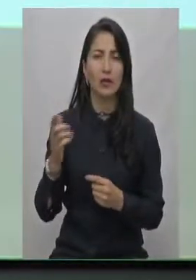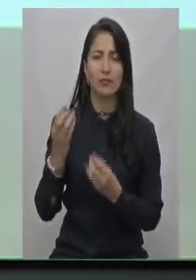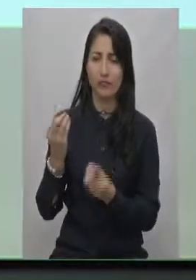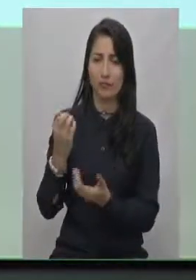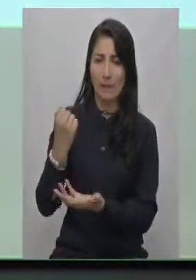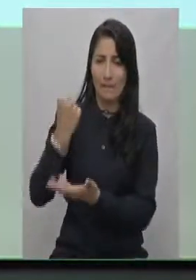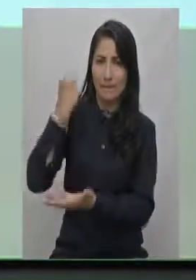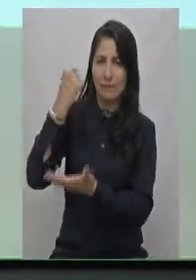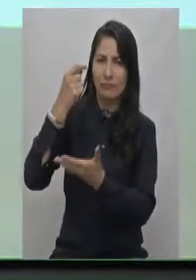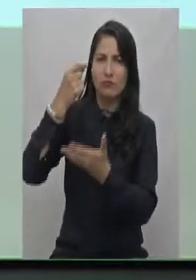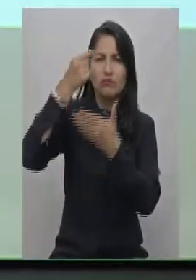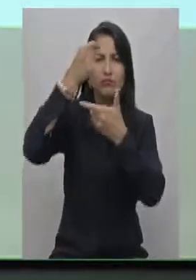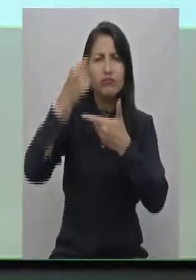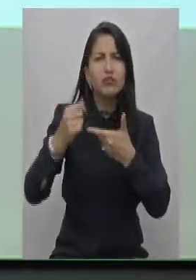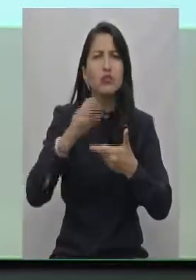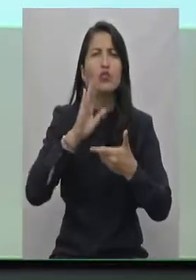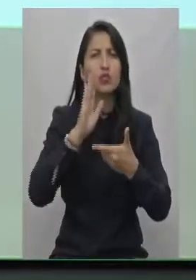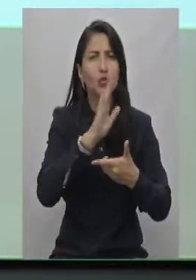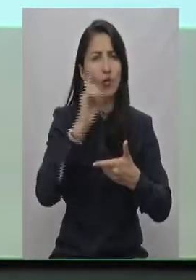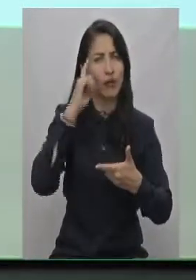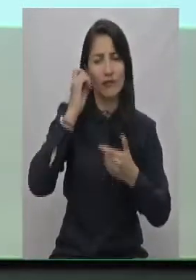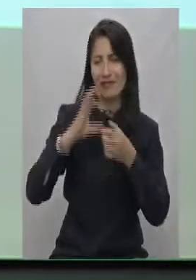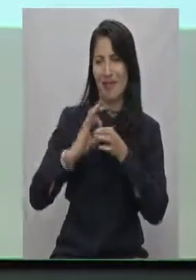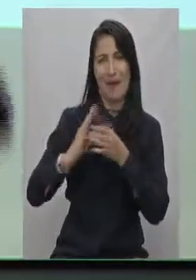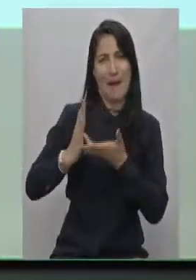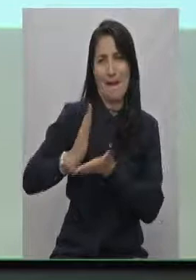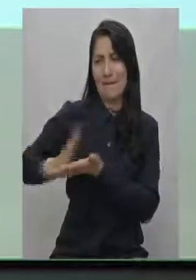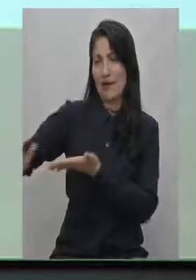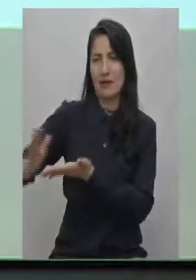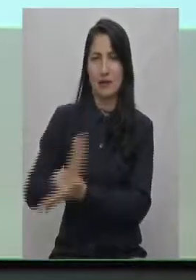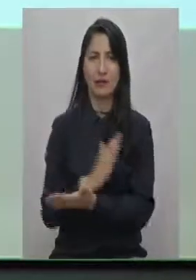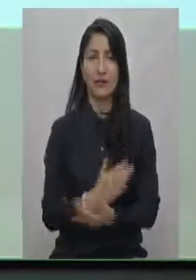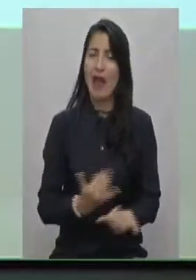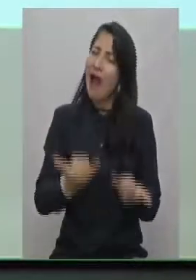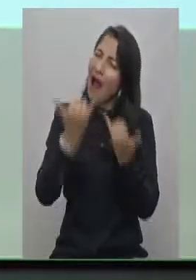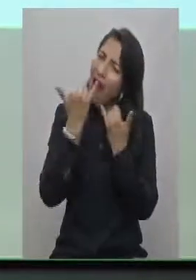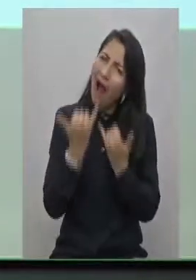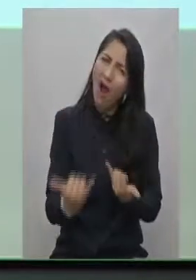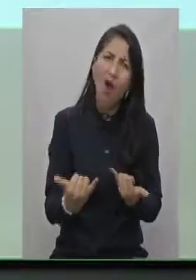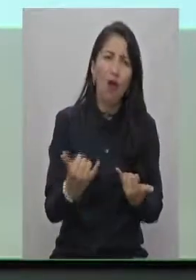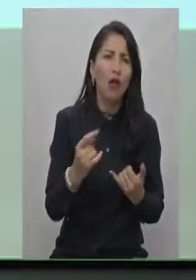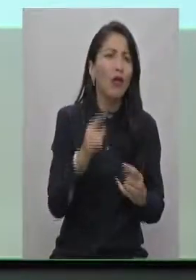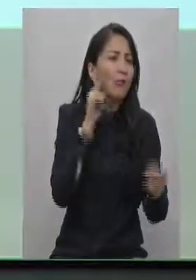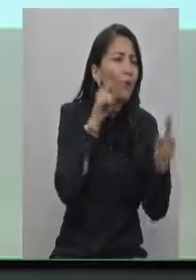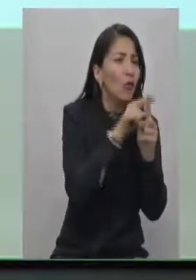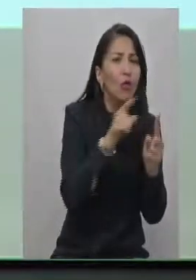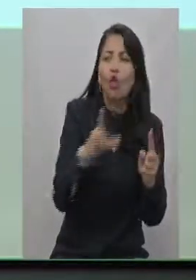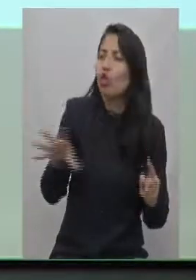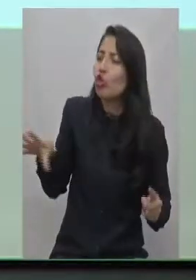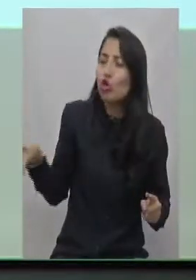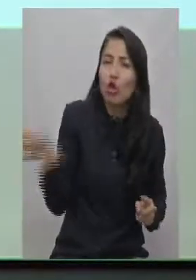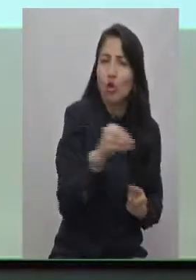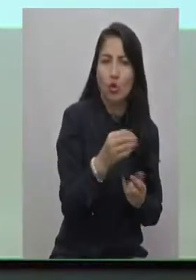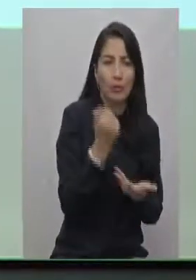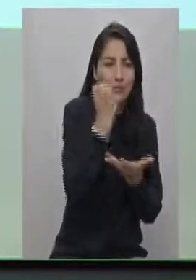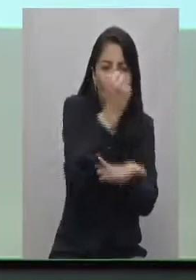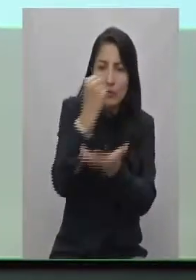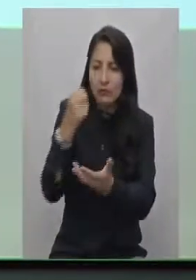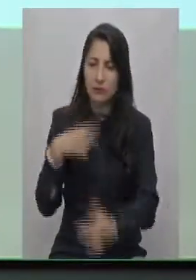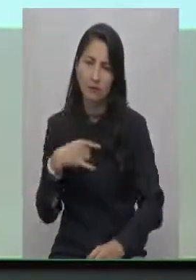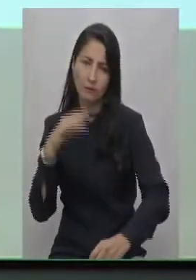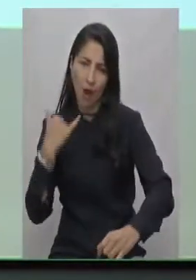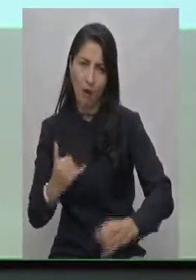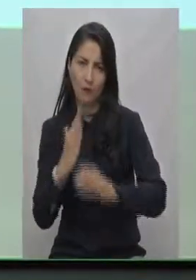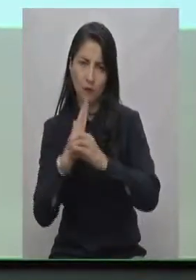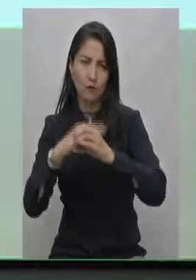los presupuestos de origen del Estado colombiano. A todos los dineros que lleguen los vamos a revisar y vamos